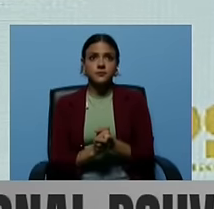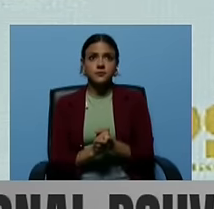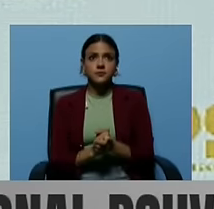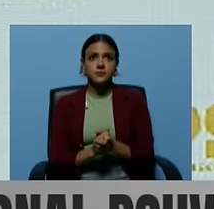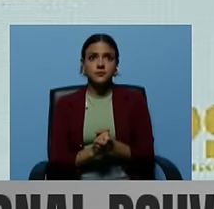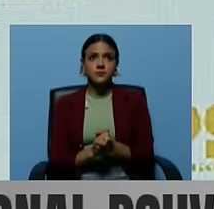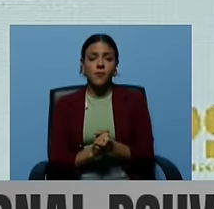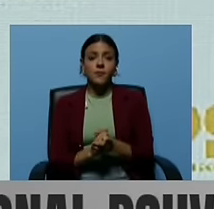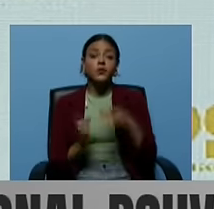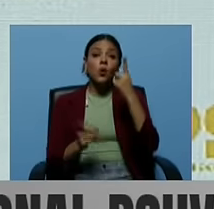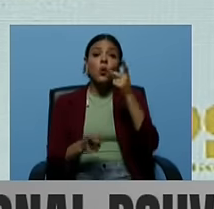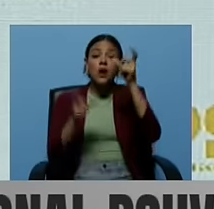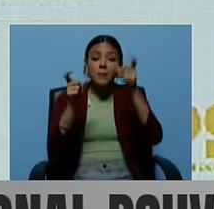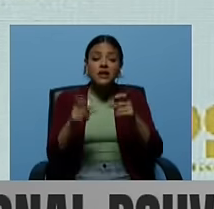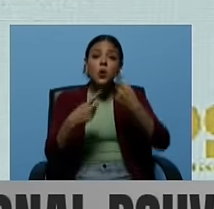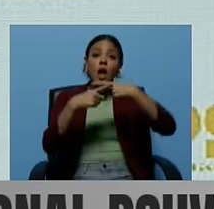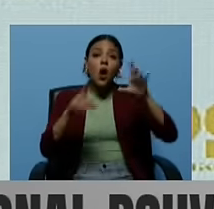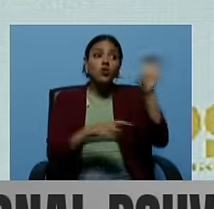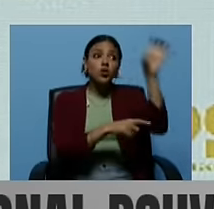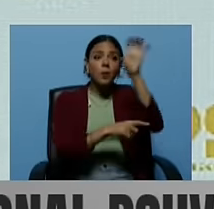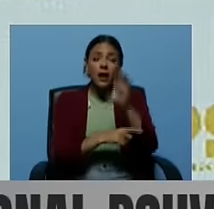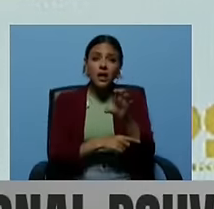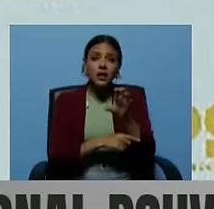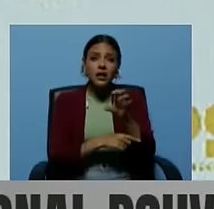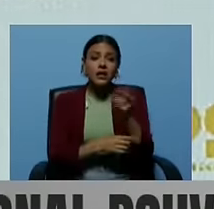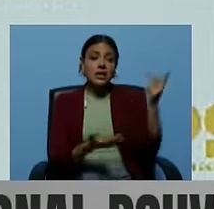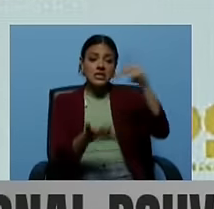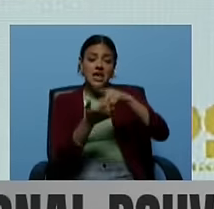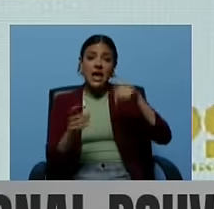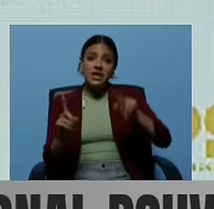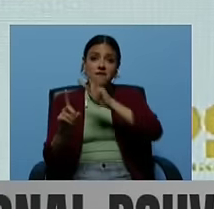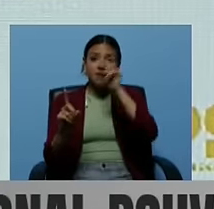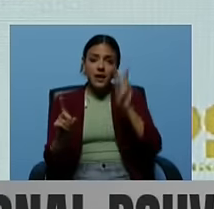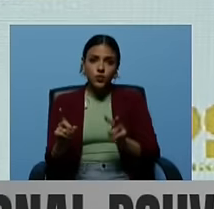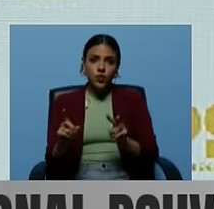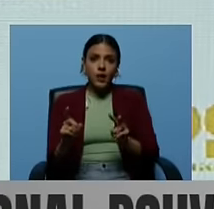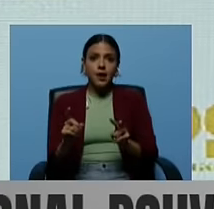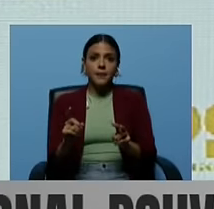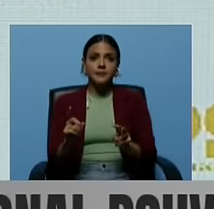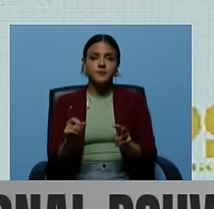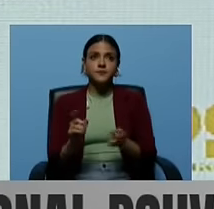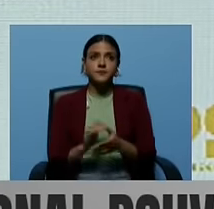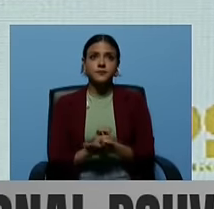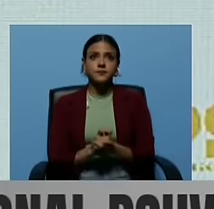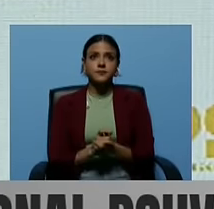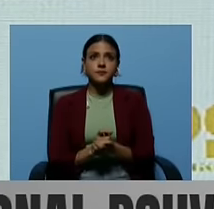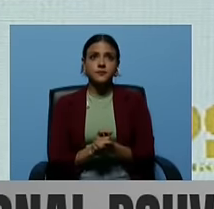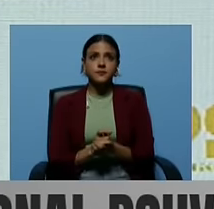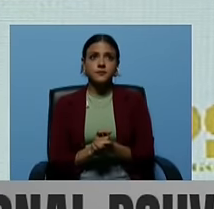a un ciudadano de otro país viene a Venezuela a